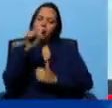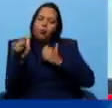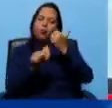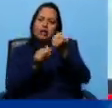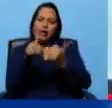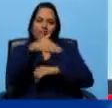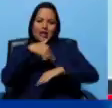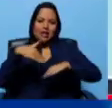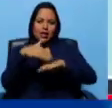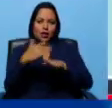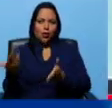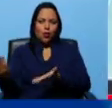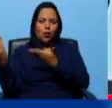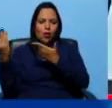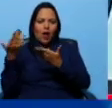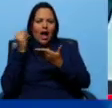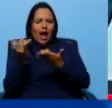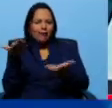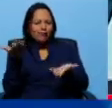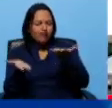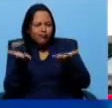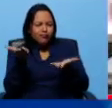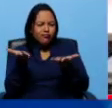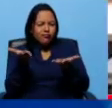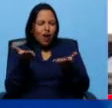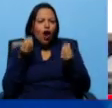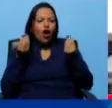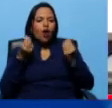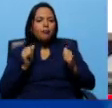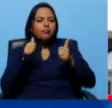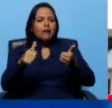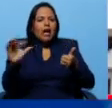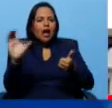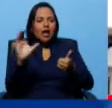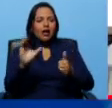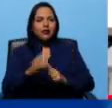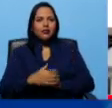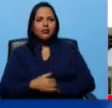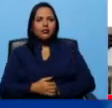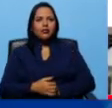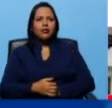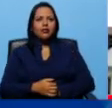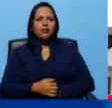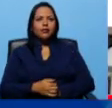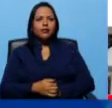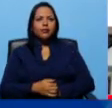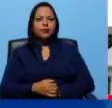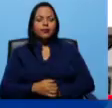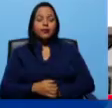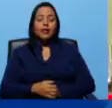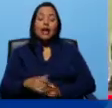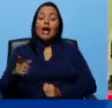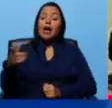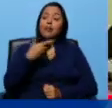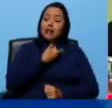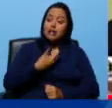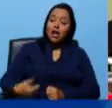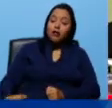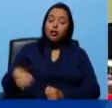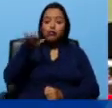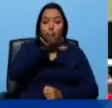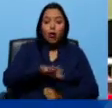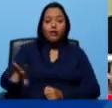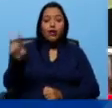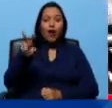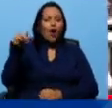Vicente Carvajal nos dé un balance de cómo estamos en Caracas. Querido presidente y todo el pueblo venezolano,